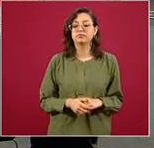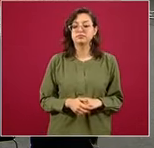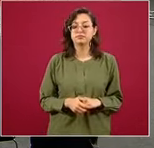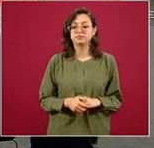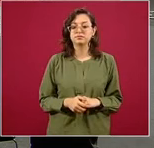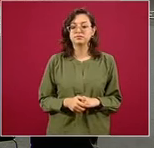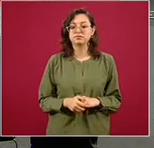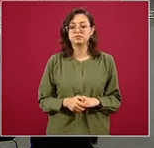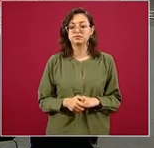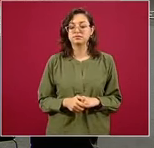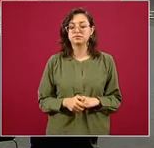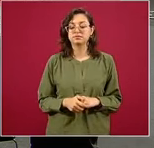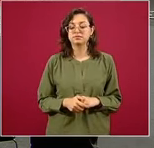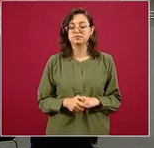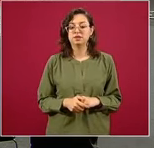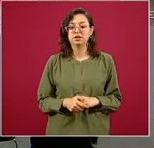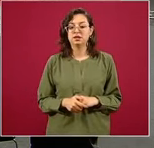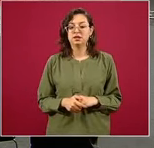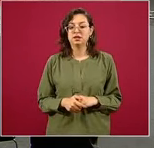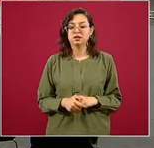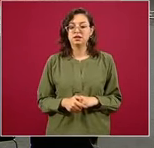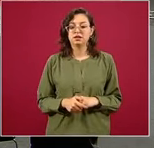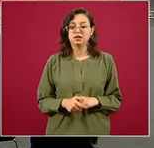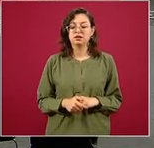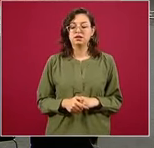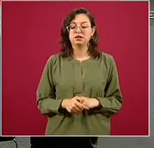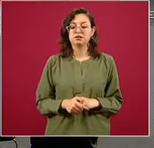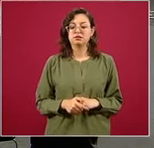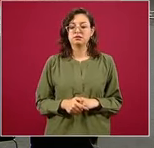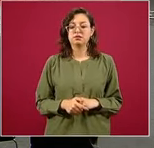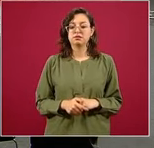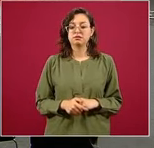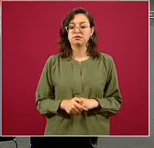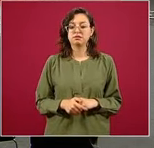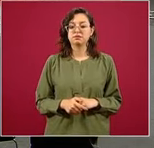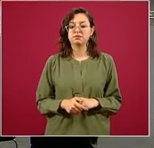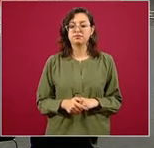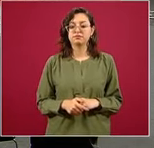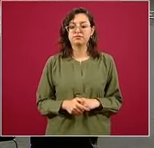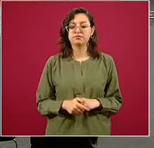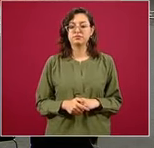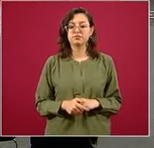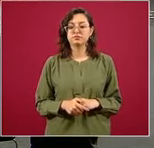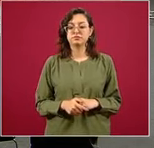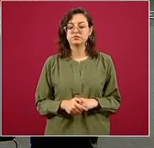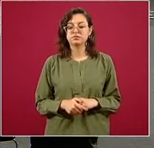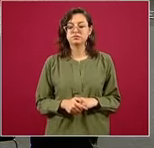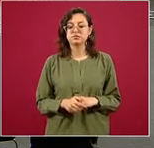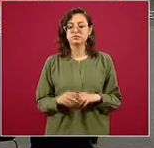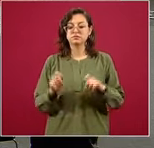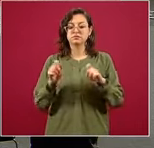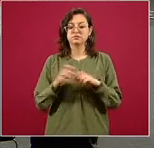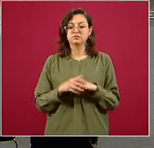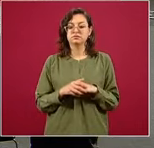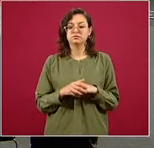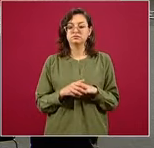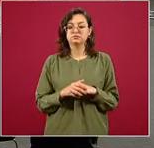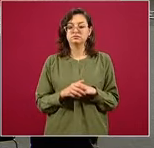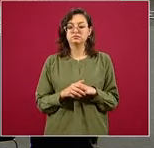opciones, si se van arriba a la pestaña desplegable, allá arriba, pic. No, pero